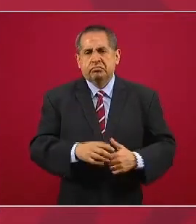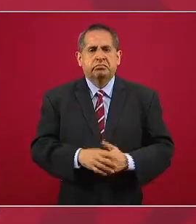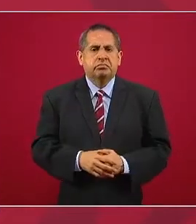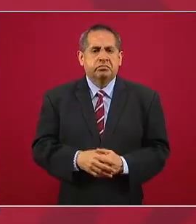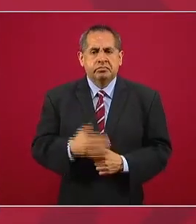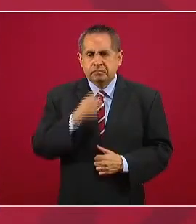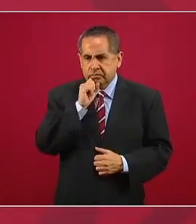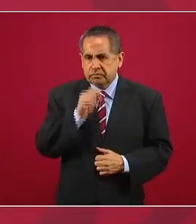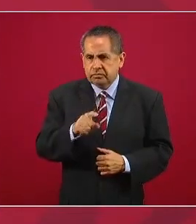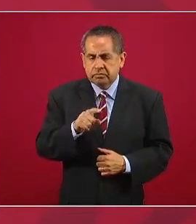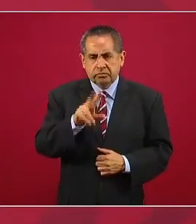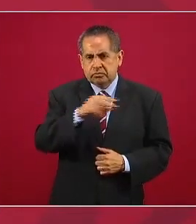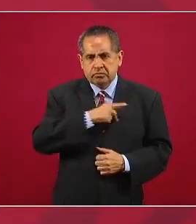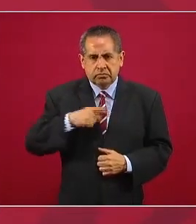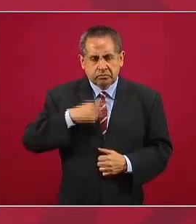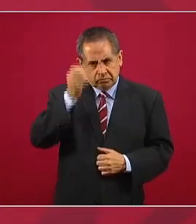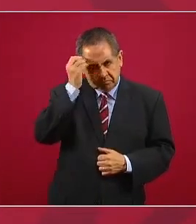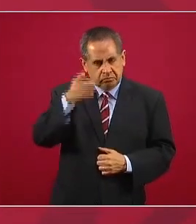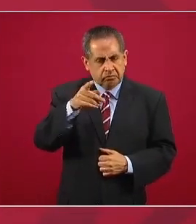Y no olvidar